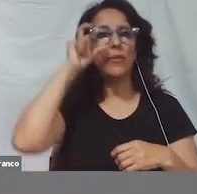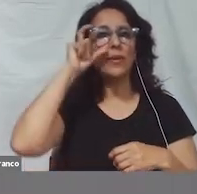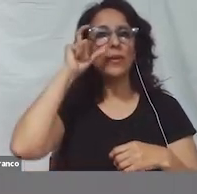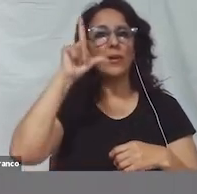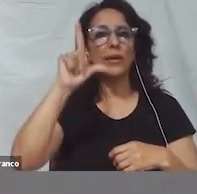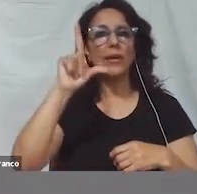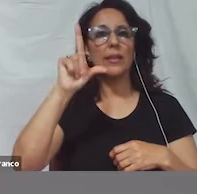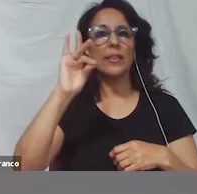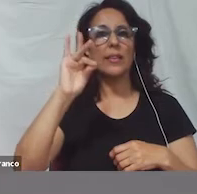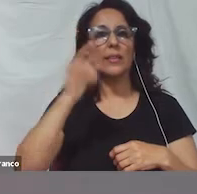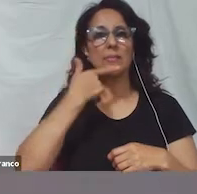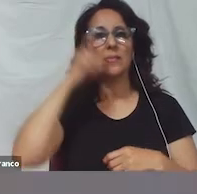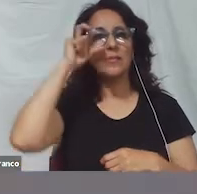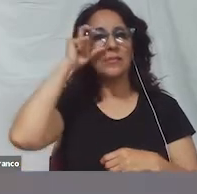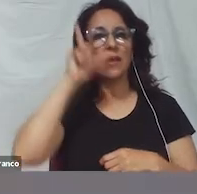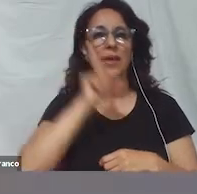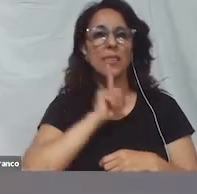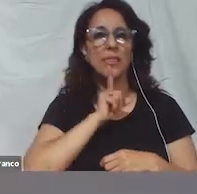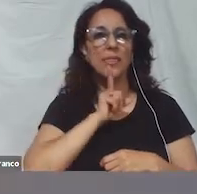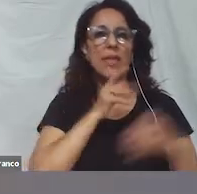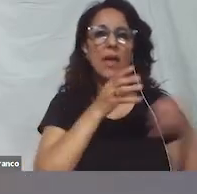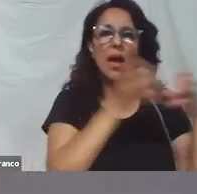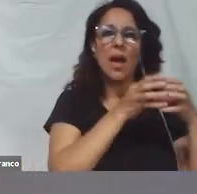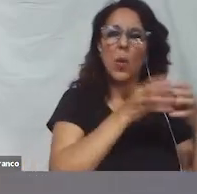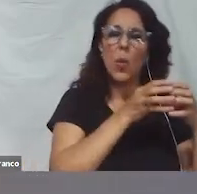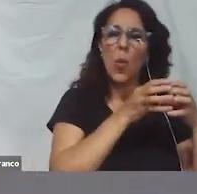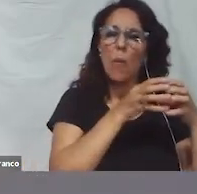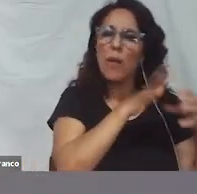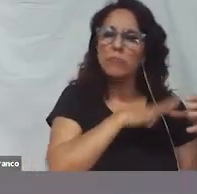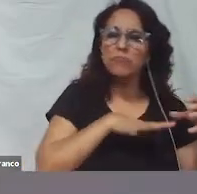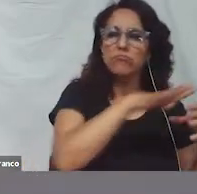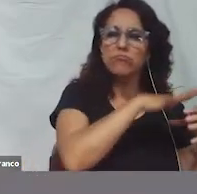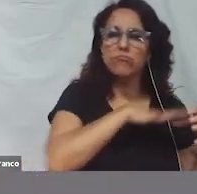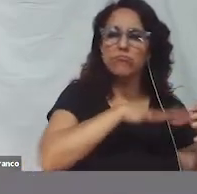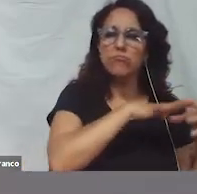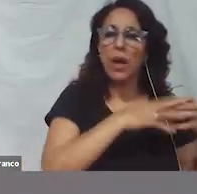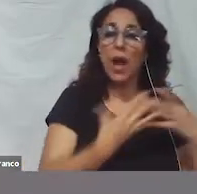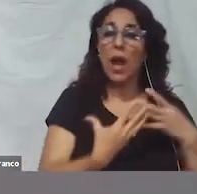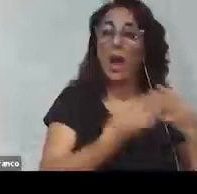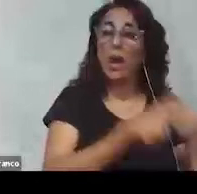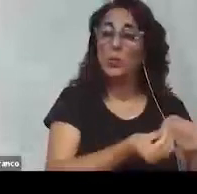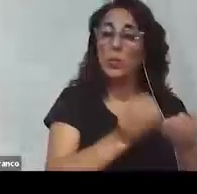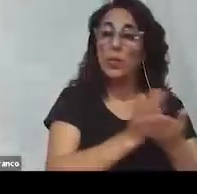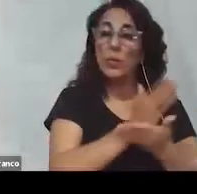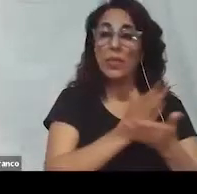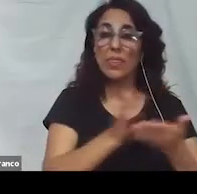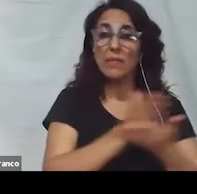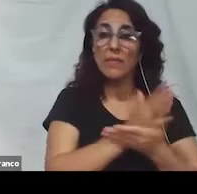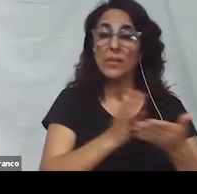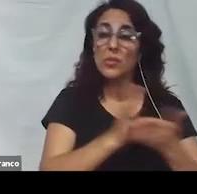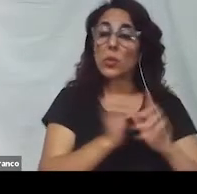esto porque hay diferentes grupos de información que pueden ir juntos. Entonces eso visualmente ayuda, se ve una